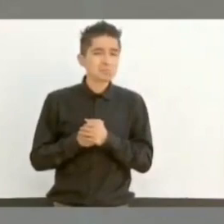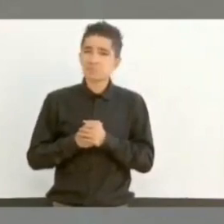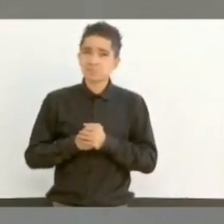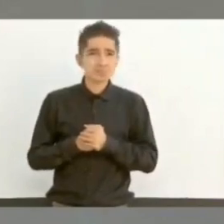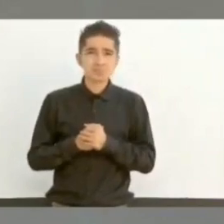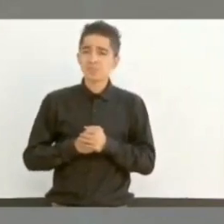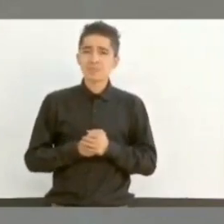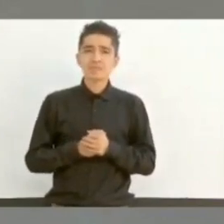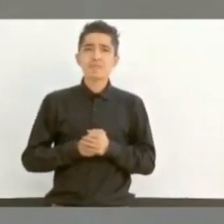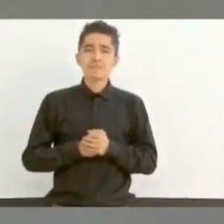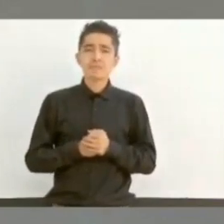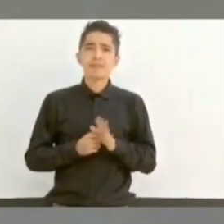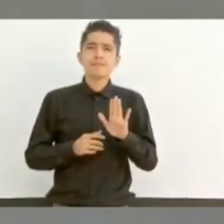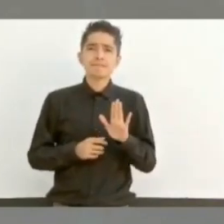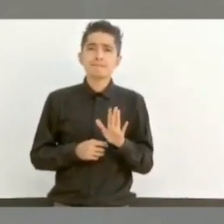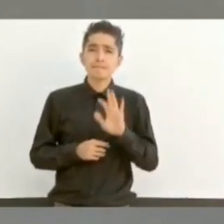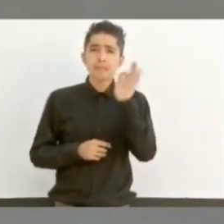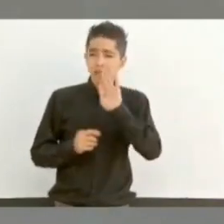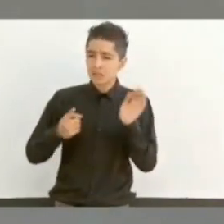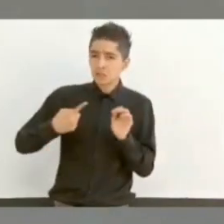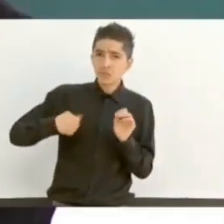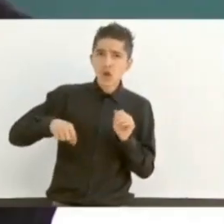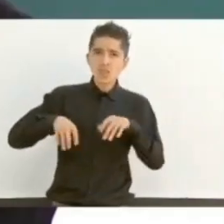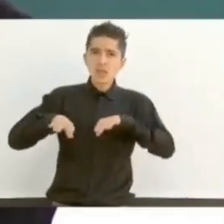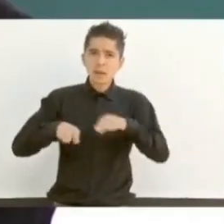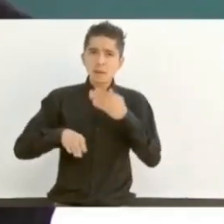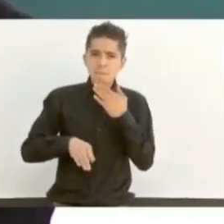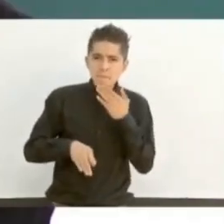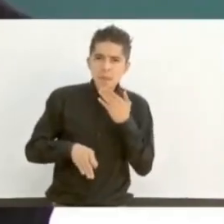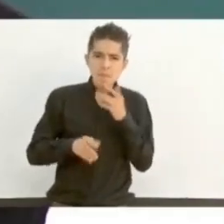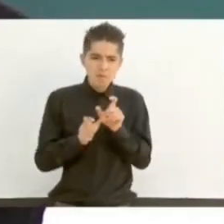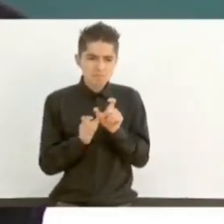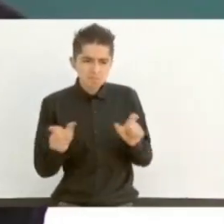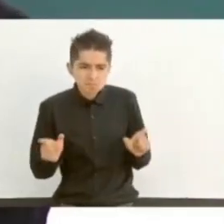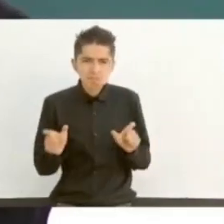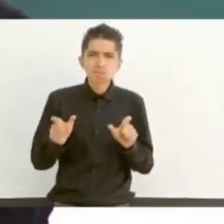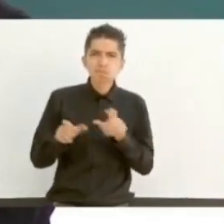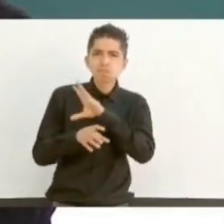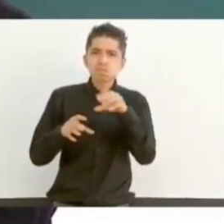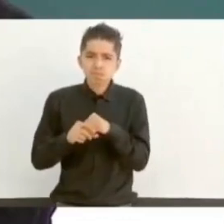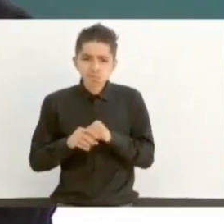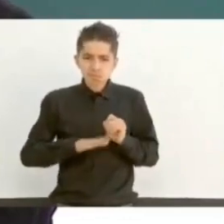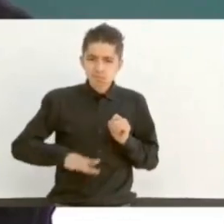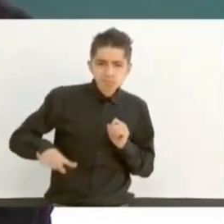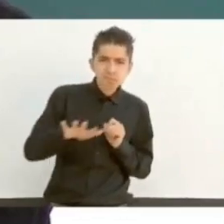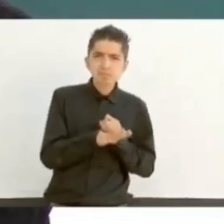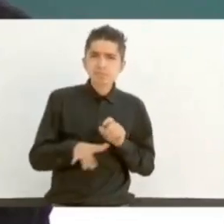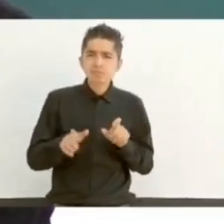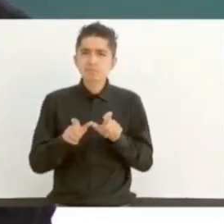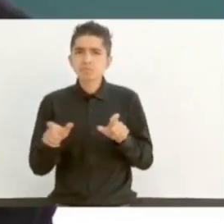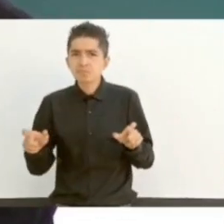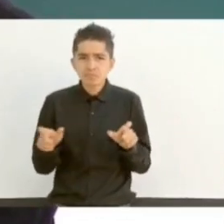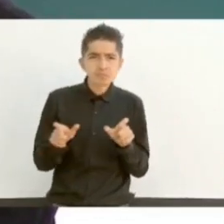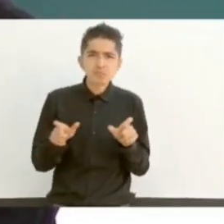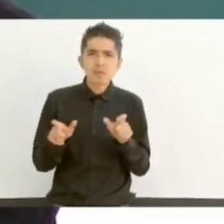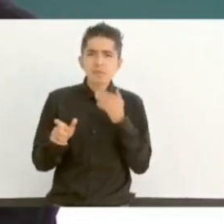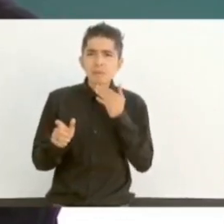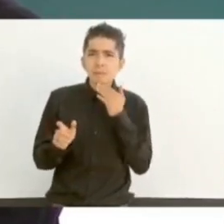Aunque actuemos con eficacia en el terreno